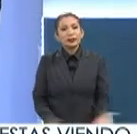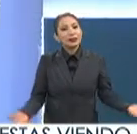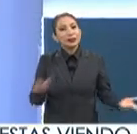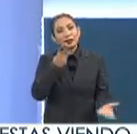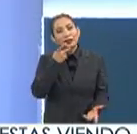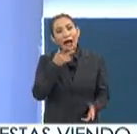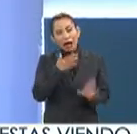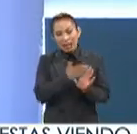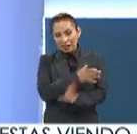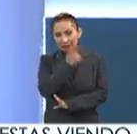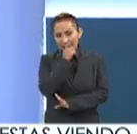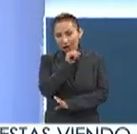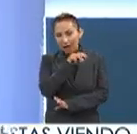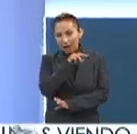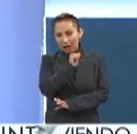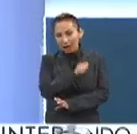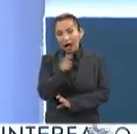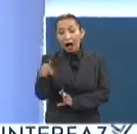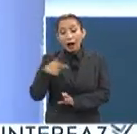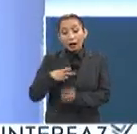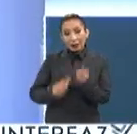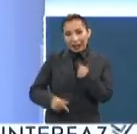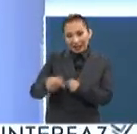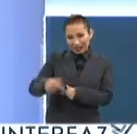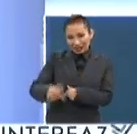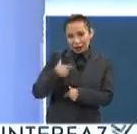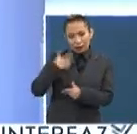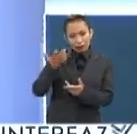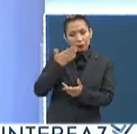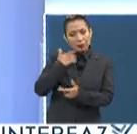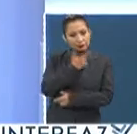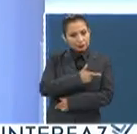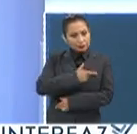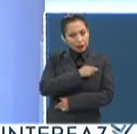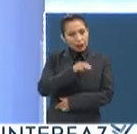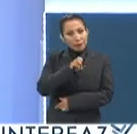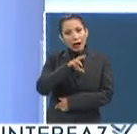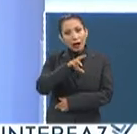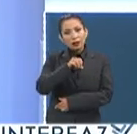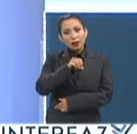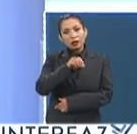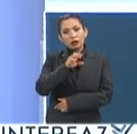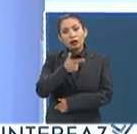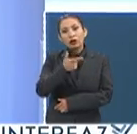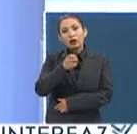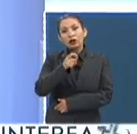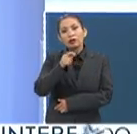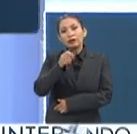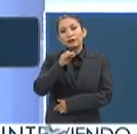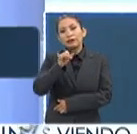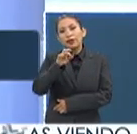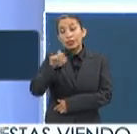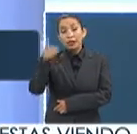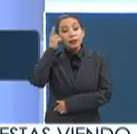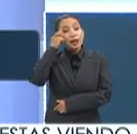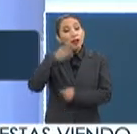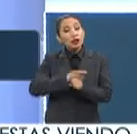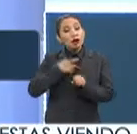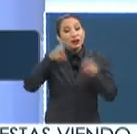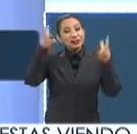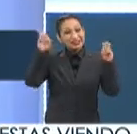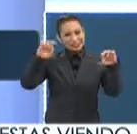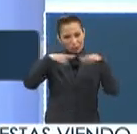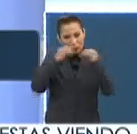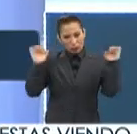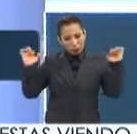Ya lo adelantaba mi compañera Ana Cristina Olvera, está en el estudio, un verdadero placer, Marcos Gottfried, él es director del encuentro Habitat,